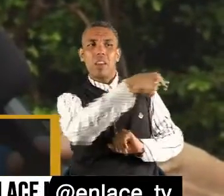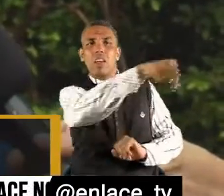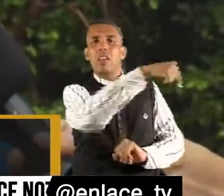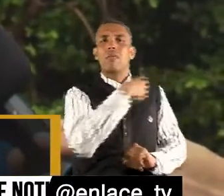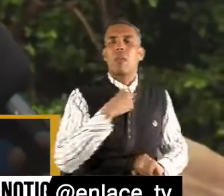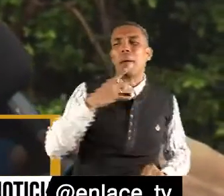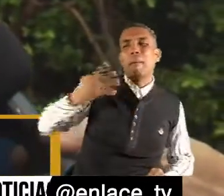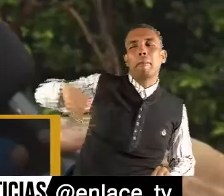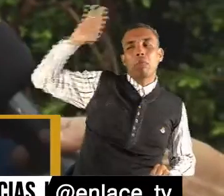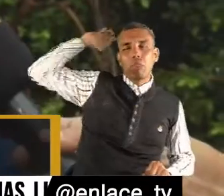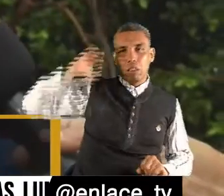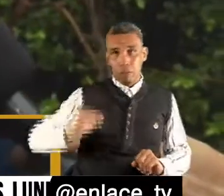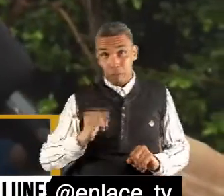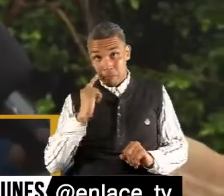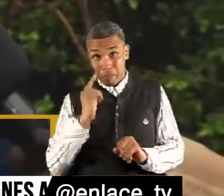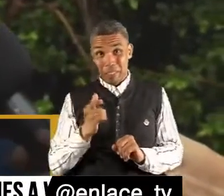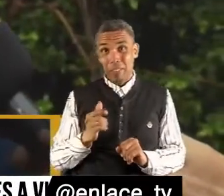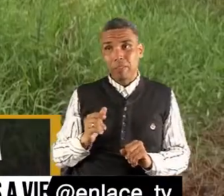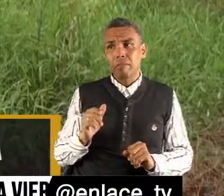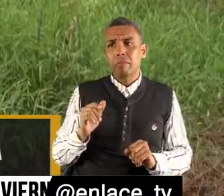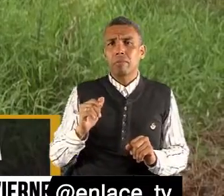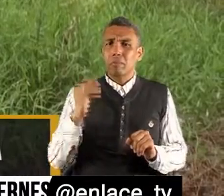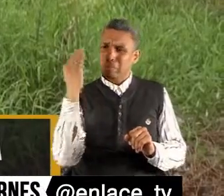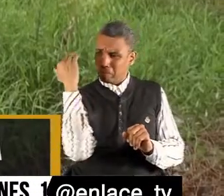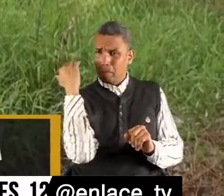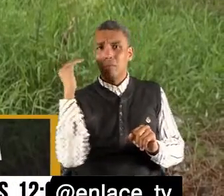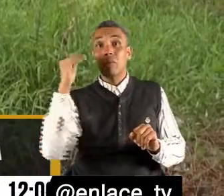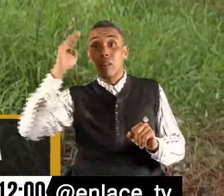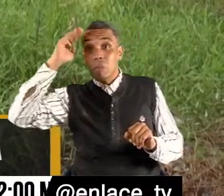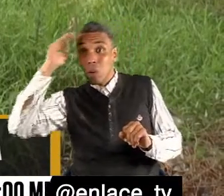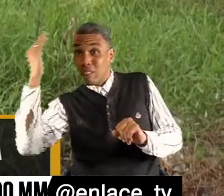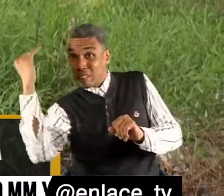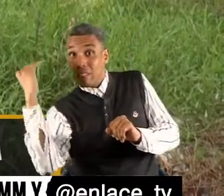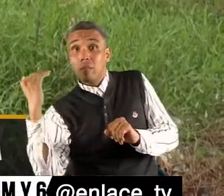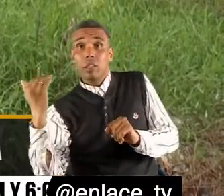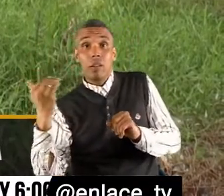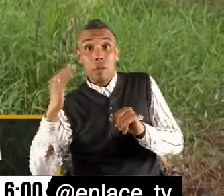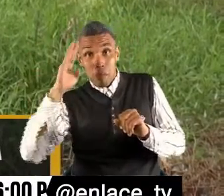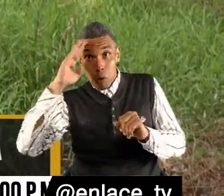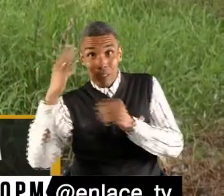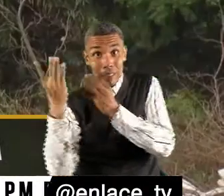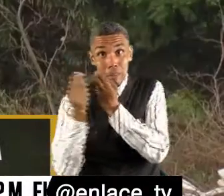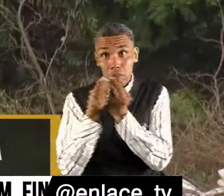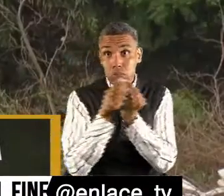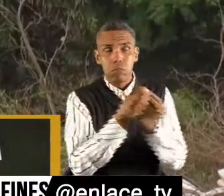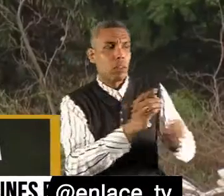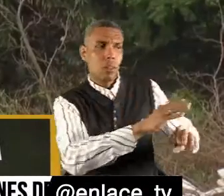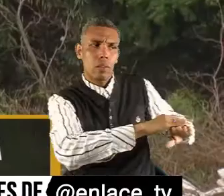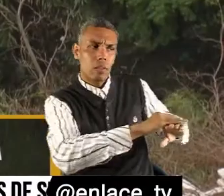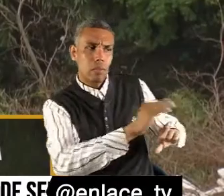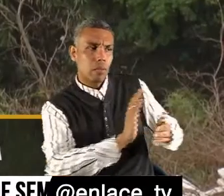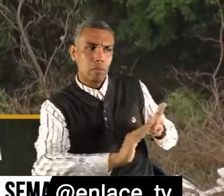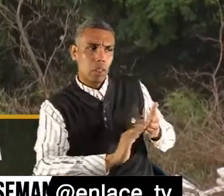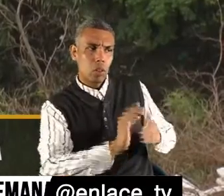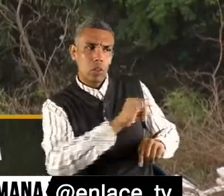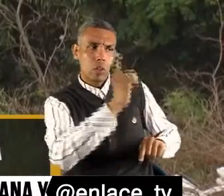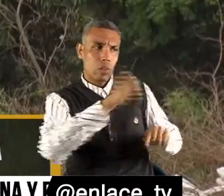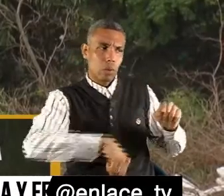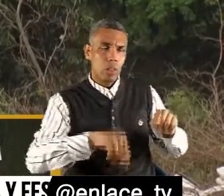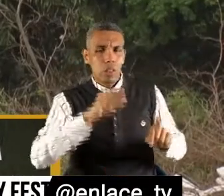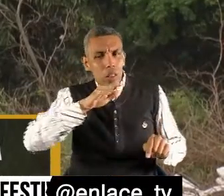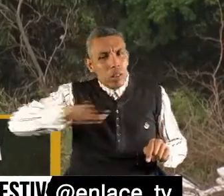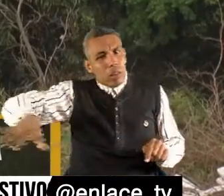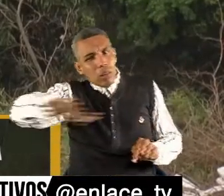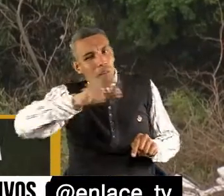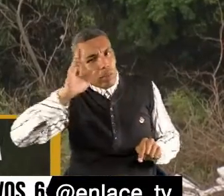aquel lado, desatendiendo pues el llamado que le hizo la policía del medio ambiente. Entonces, a través de este conducto queremos, en nombre de